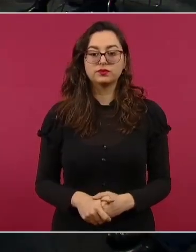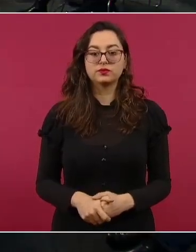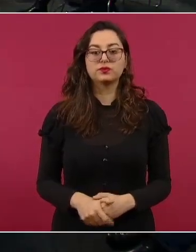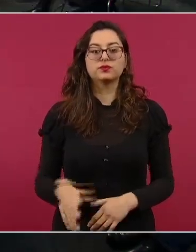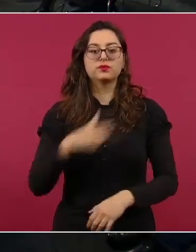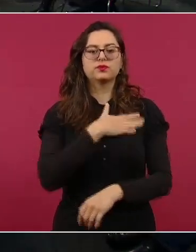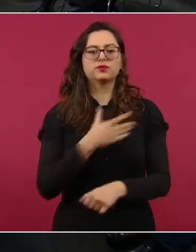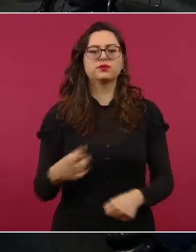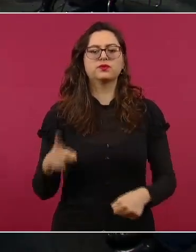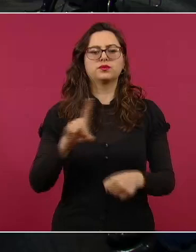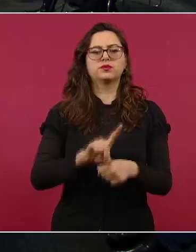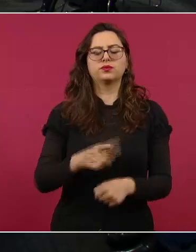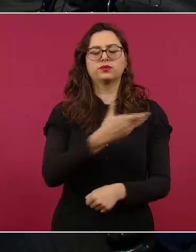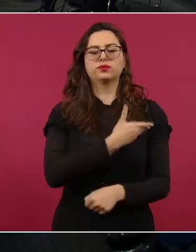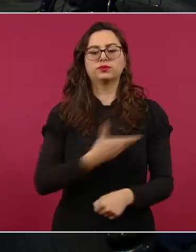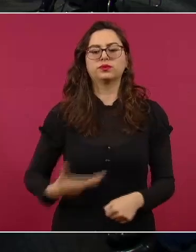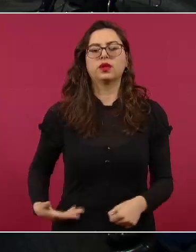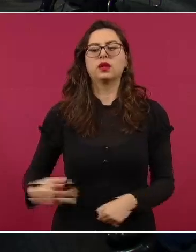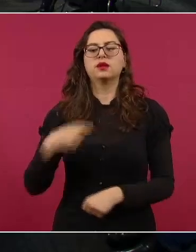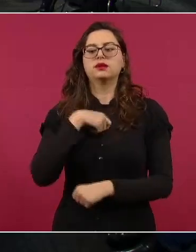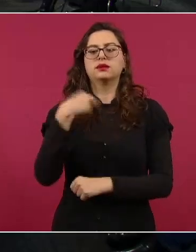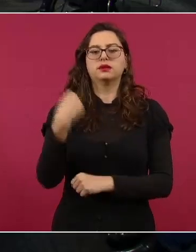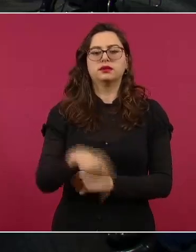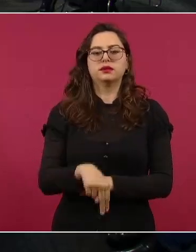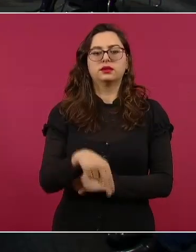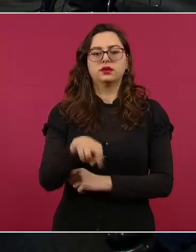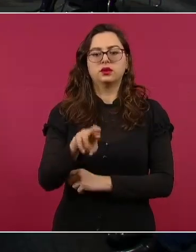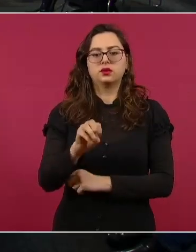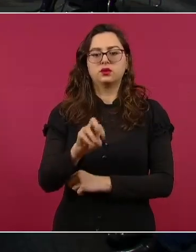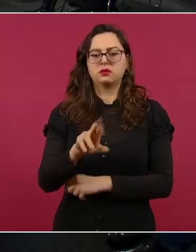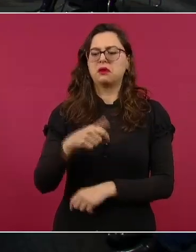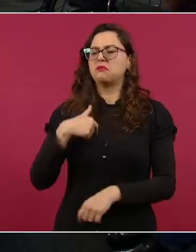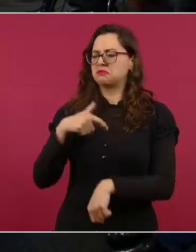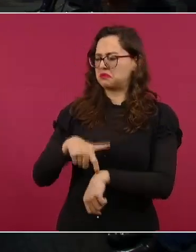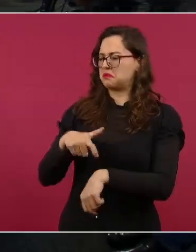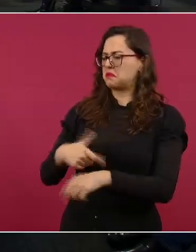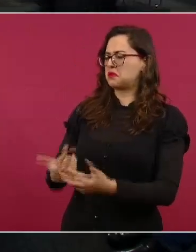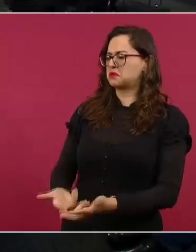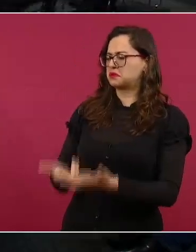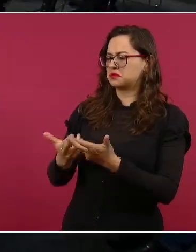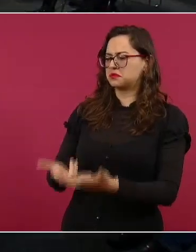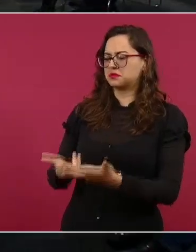Buenos días, presidente. Norma Ramírez del Tengo diario. Tengo tiempo ahorita,